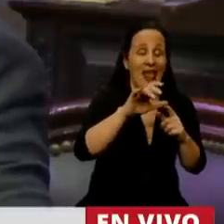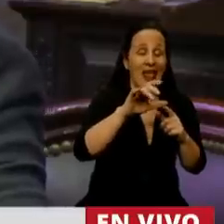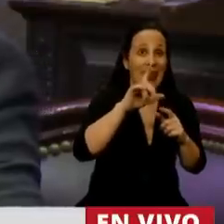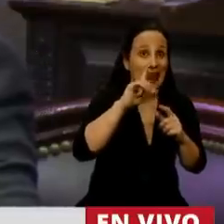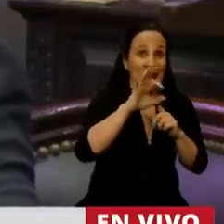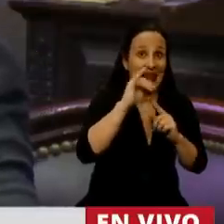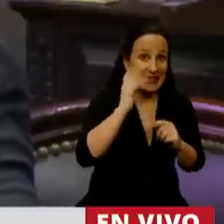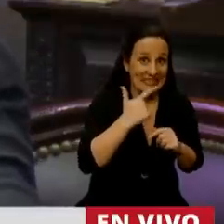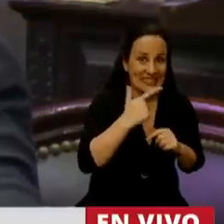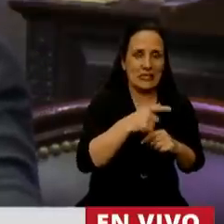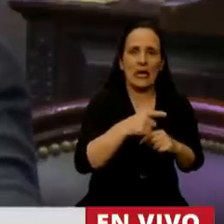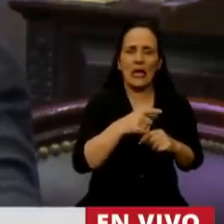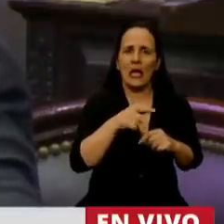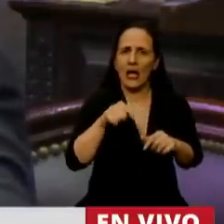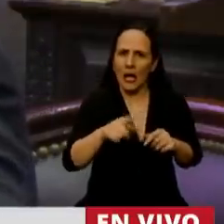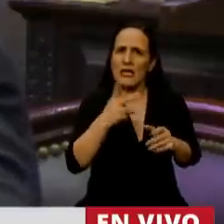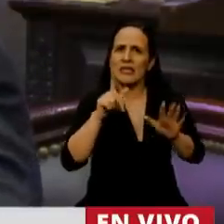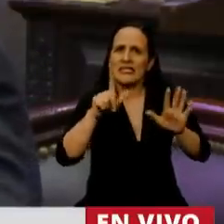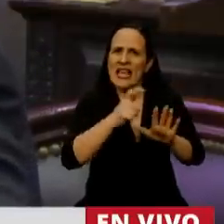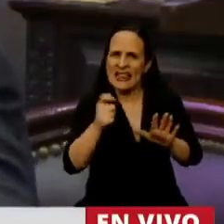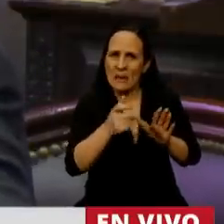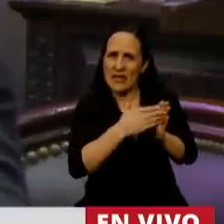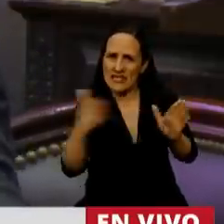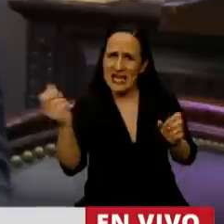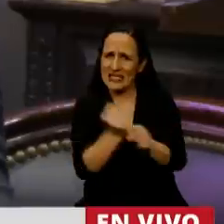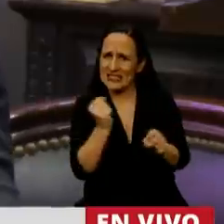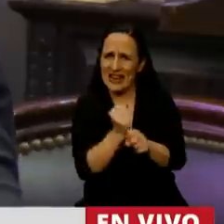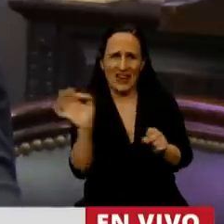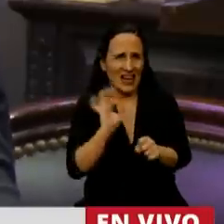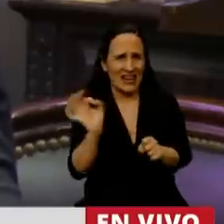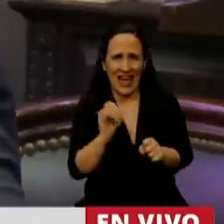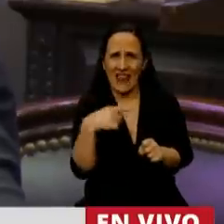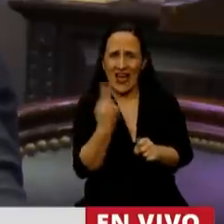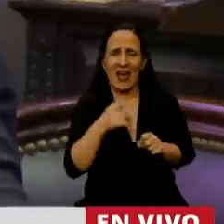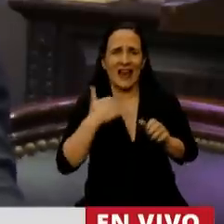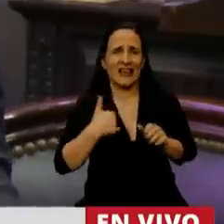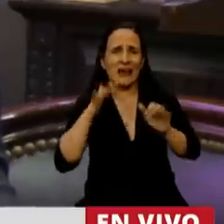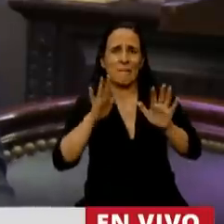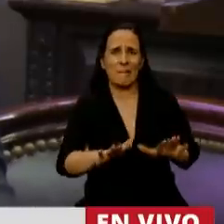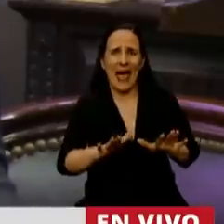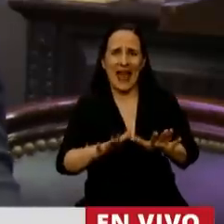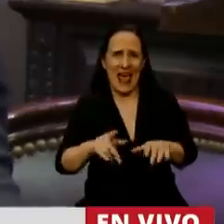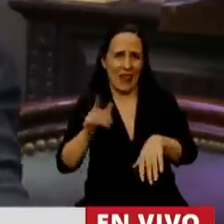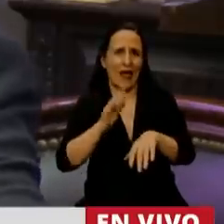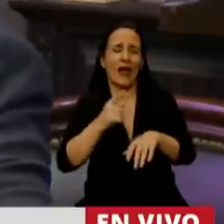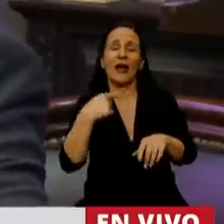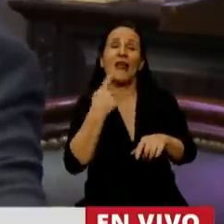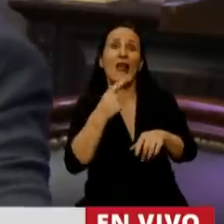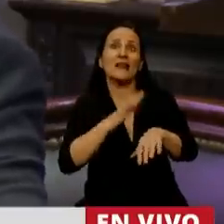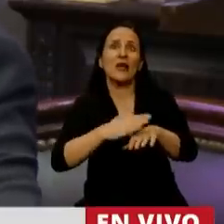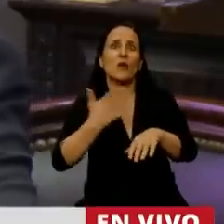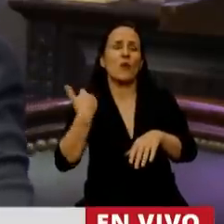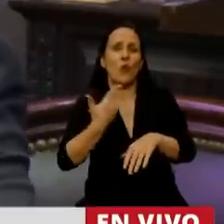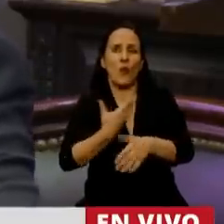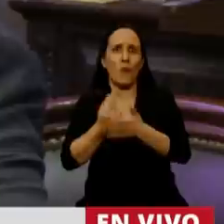vivimos todavía siete meses sin trabajar siete meses parados de la tierra arrasada pero con